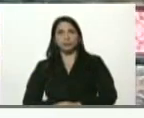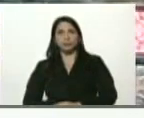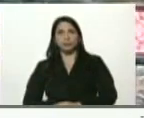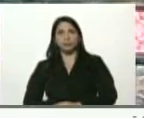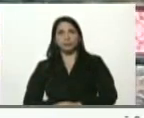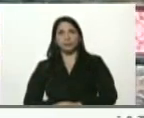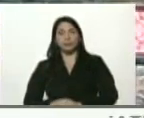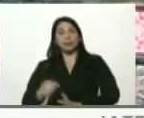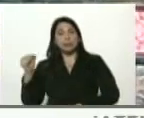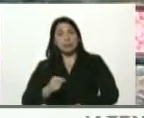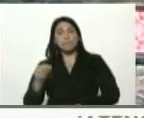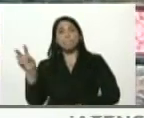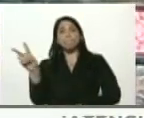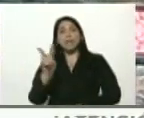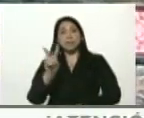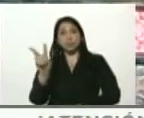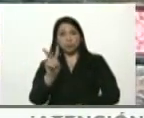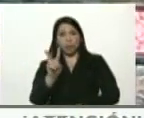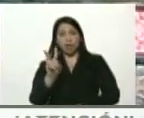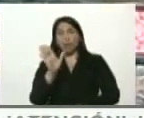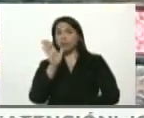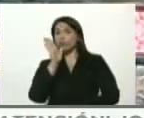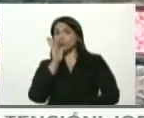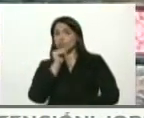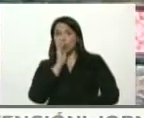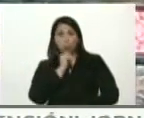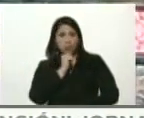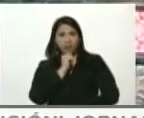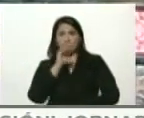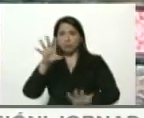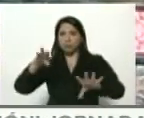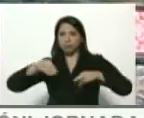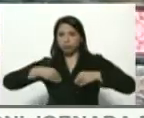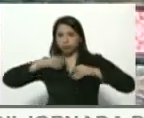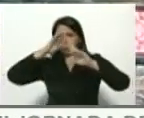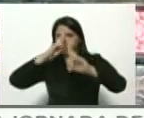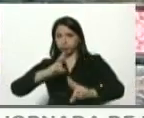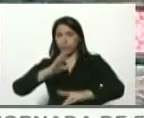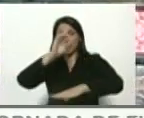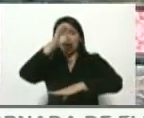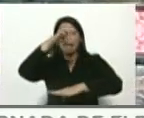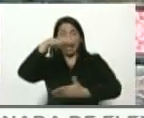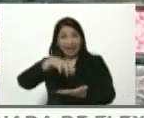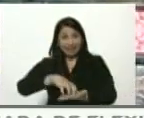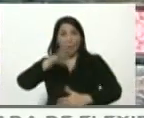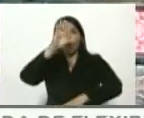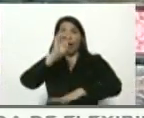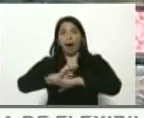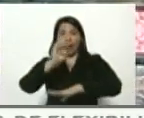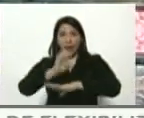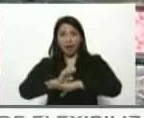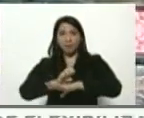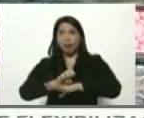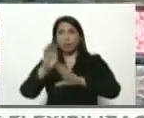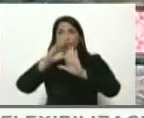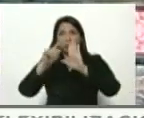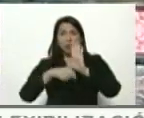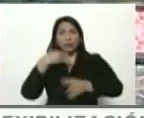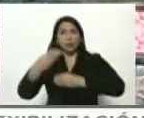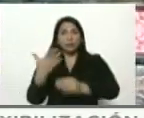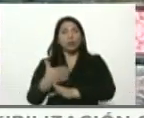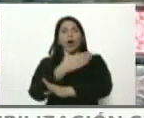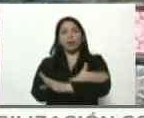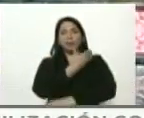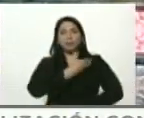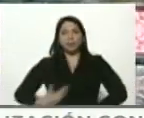Si Venezuela no hubiese adoptado el estado de alarma constitucional, como lo hizo tempranamente el